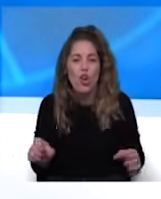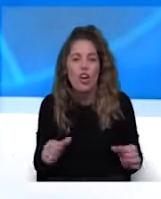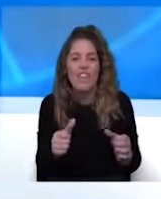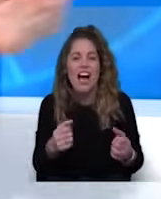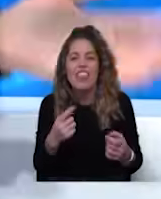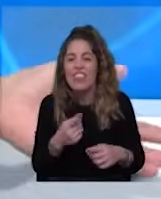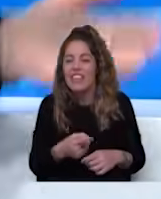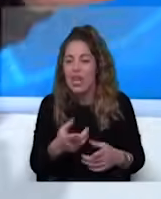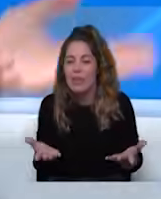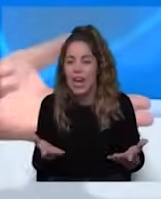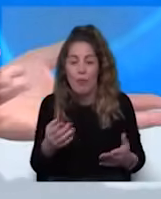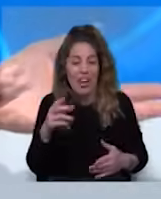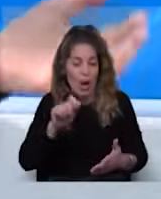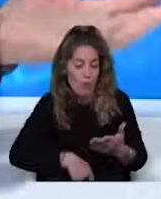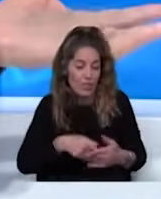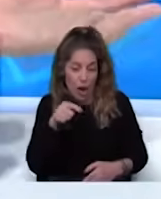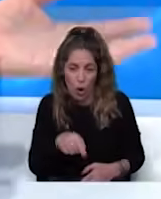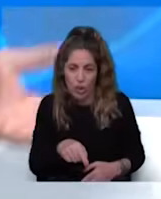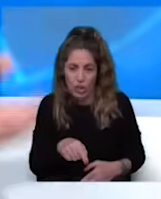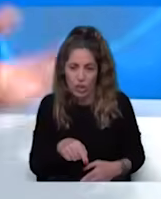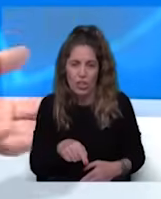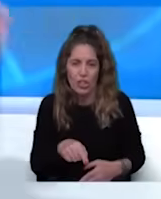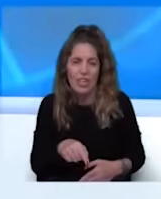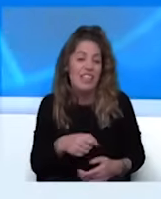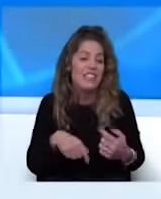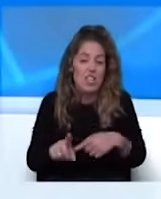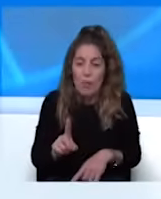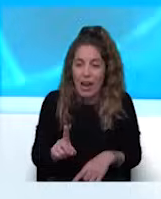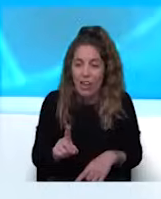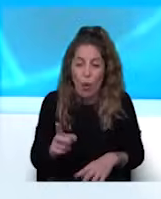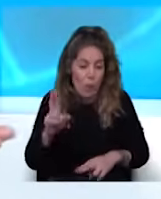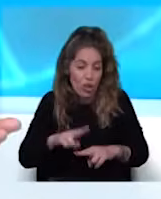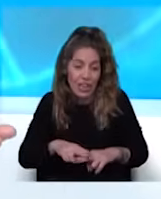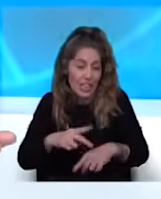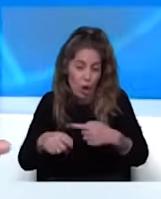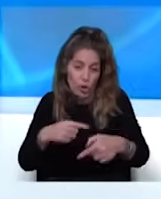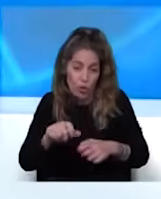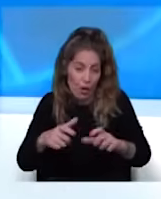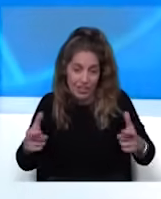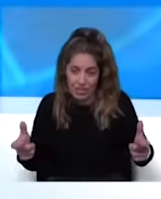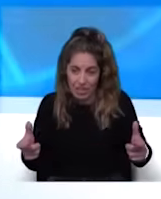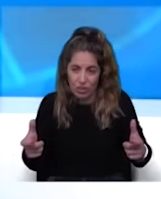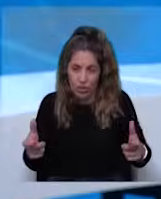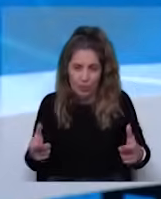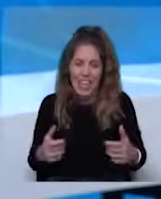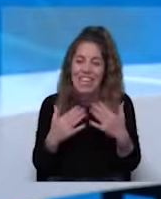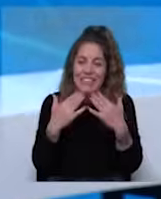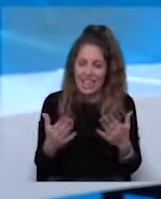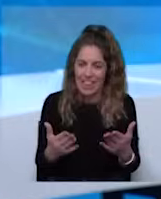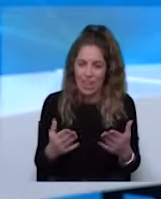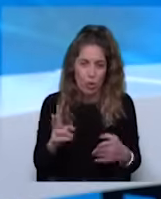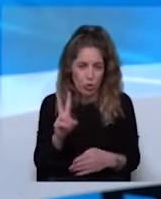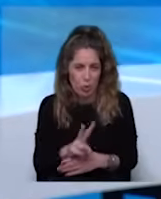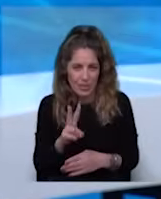determinar porque las multas están hoy no es decir sin embargo tenemos la mortalidad que se está incrementando Gerardo Te agradezco mucho tu